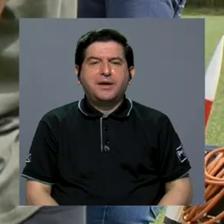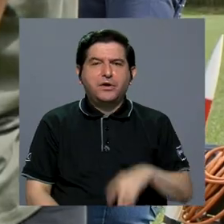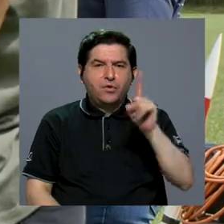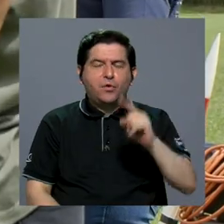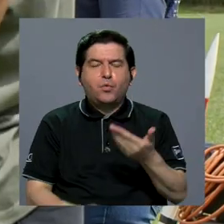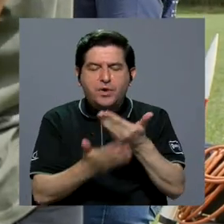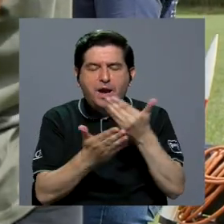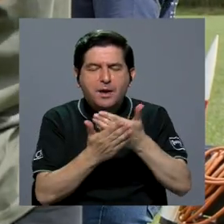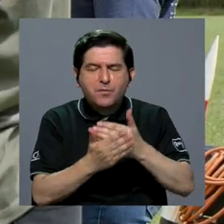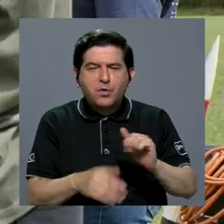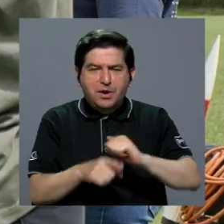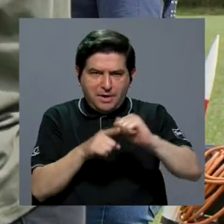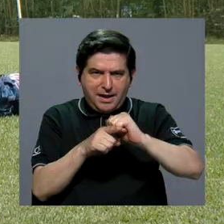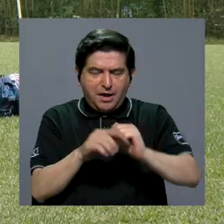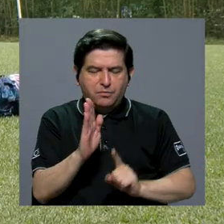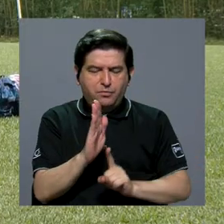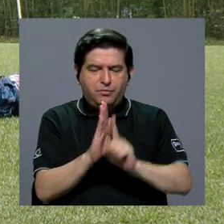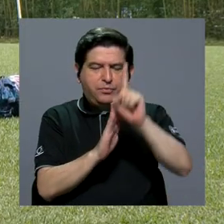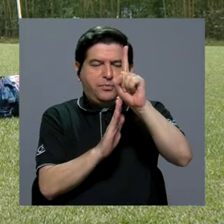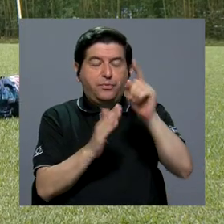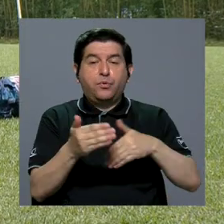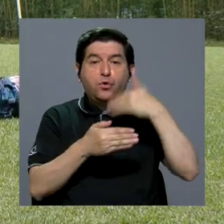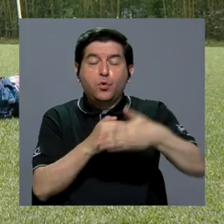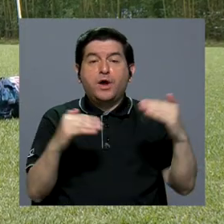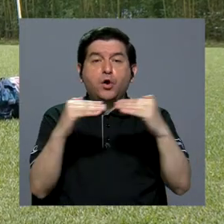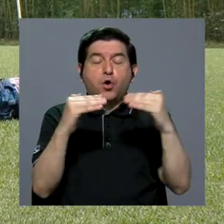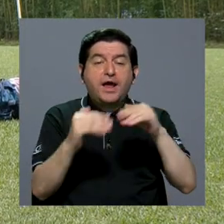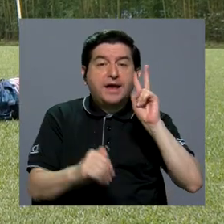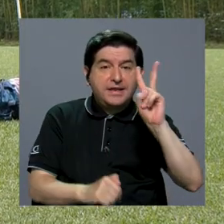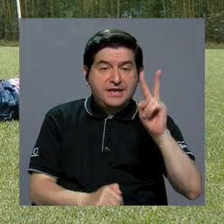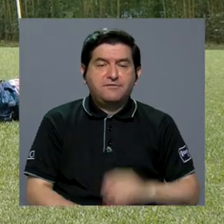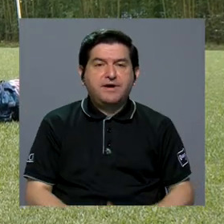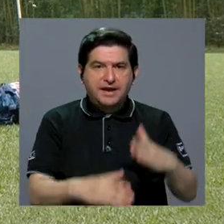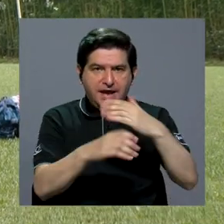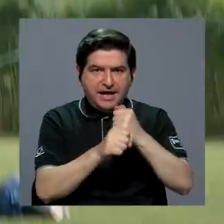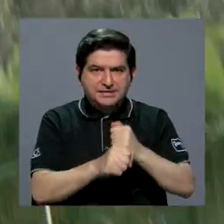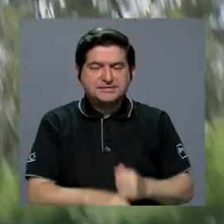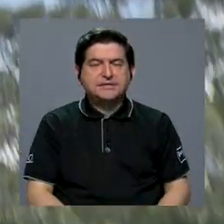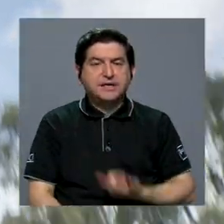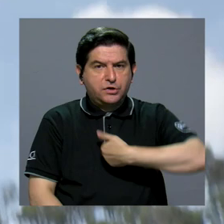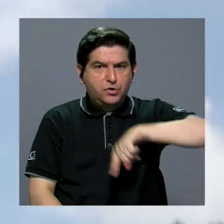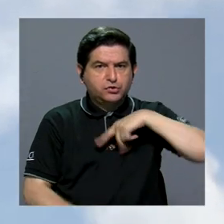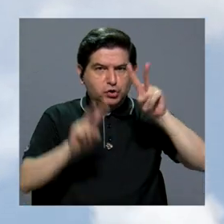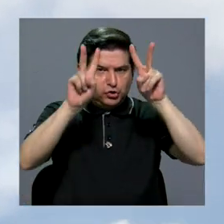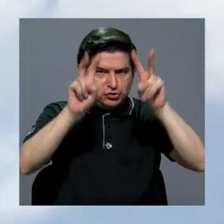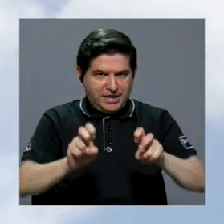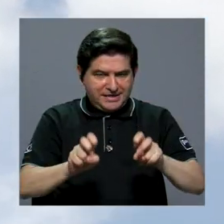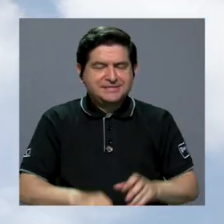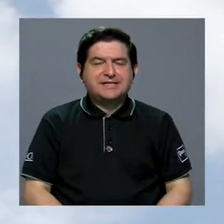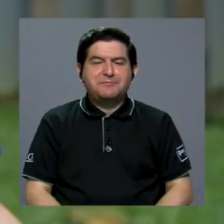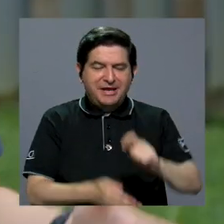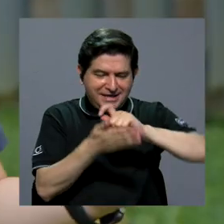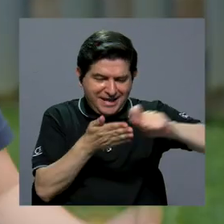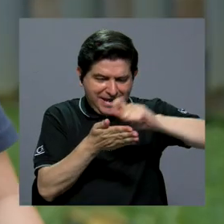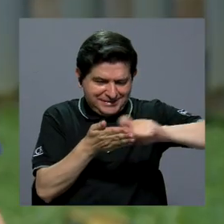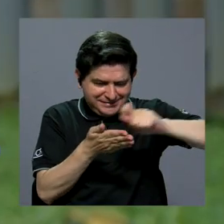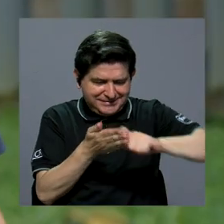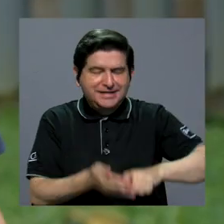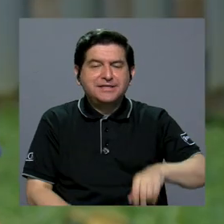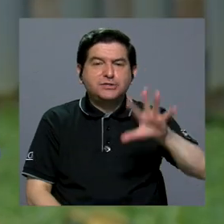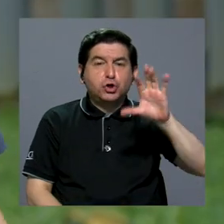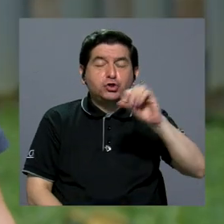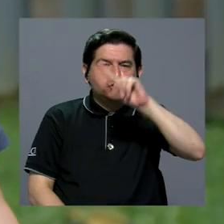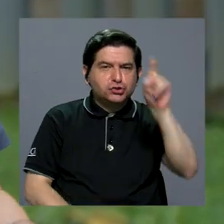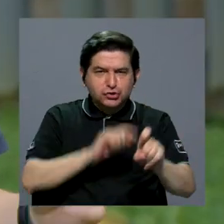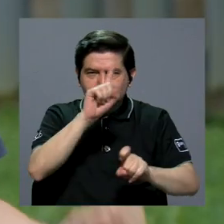práctica, un lanzamiento. Luego, para el nivel 2 tendríamos que realizar un examen escrito que consta de